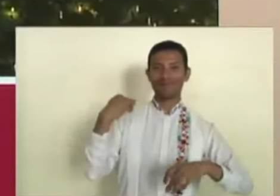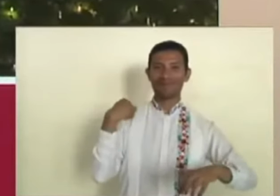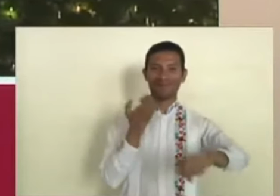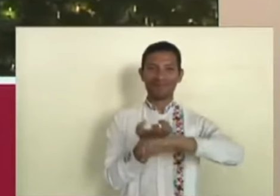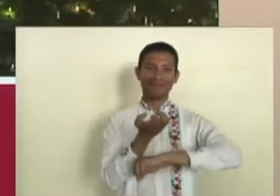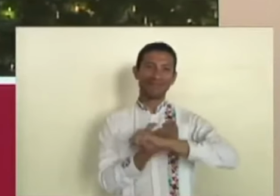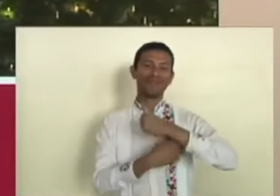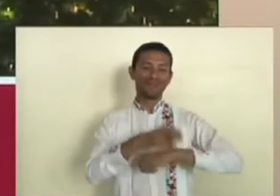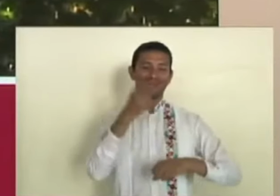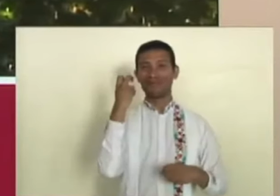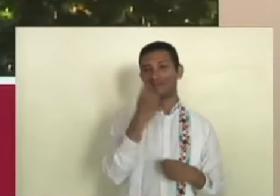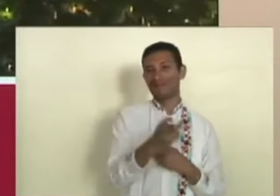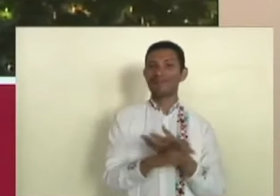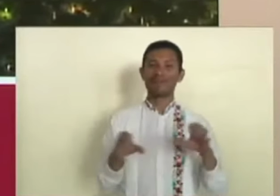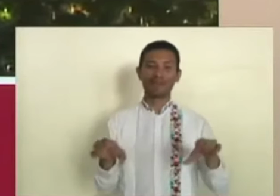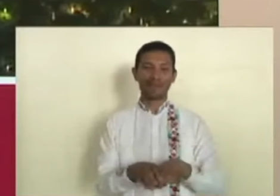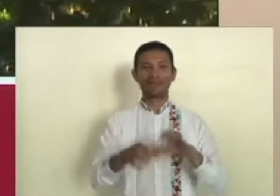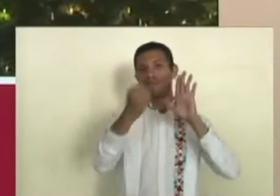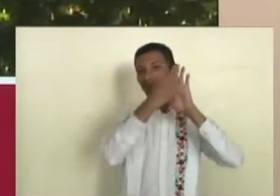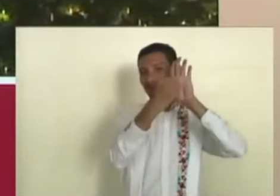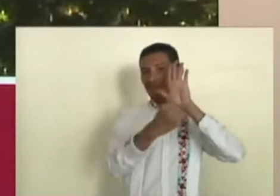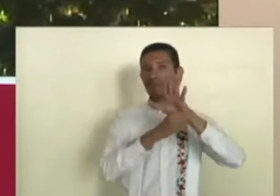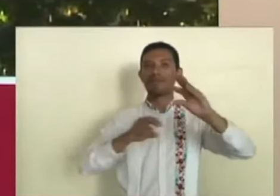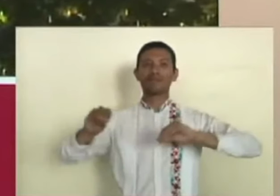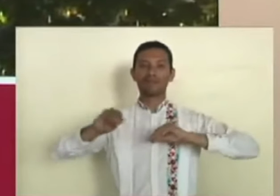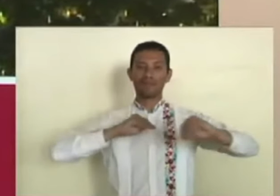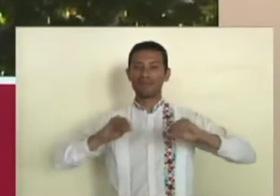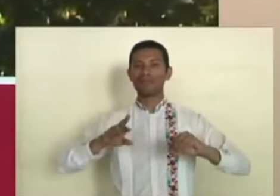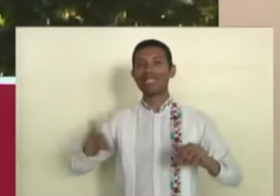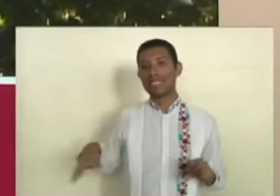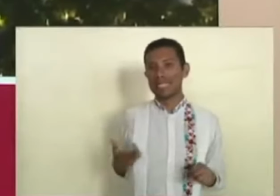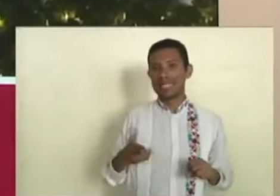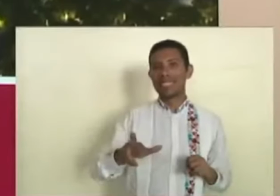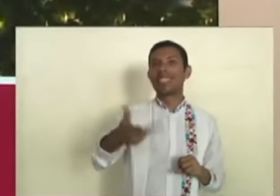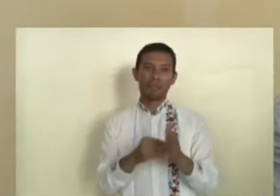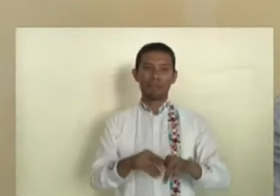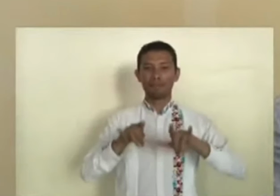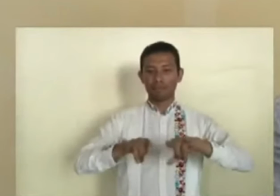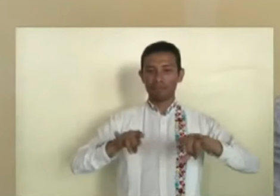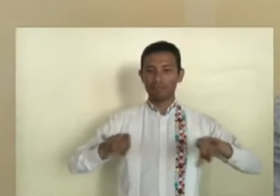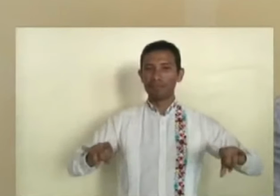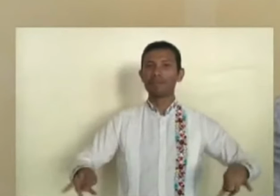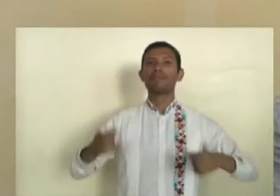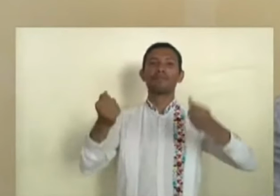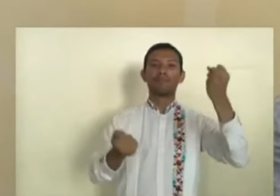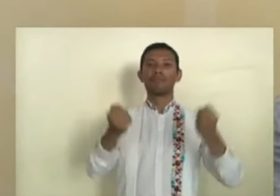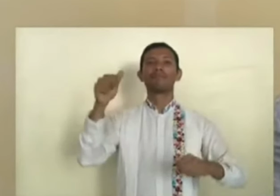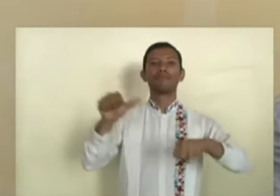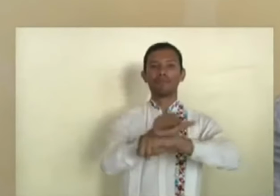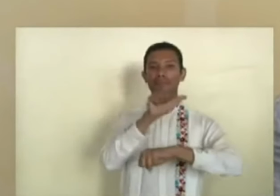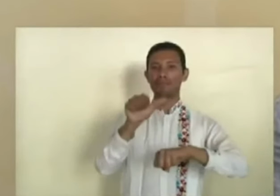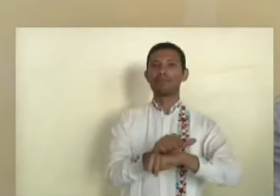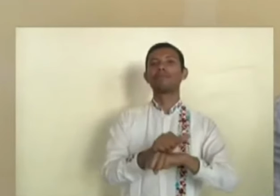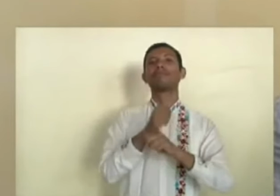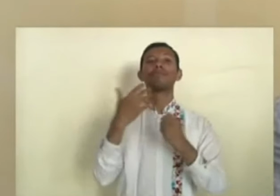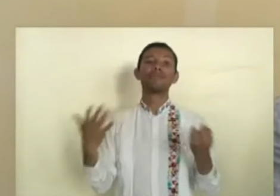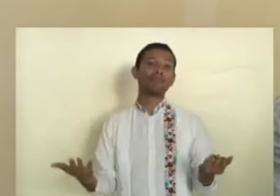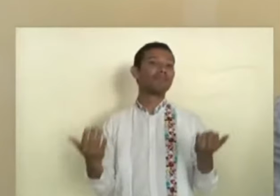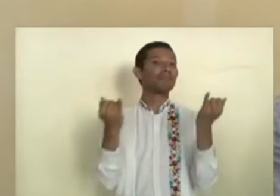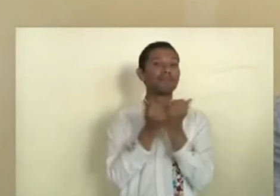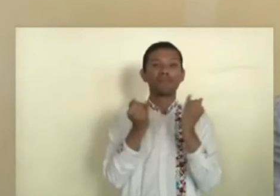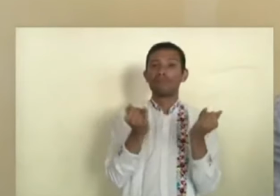A través de este sistema de movilidad es a través de los ríos Grijalva y Carrizal. En relación al anillo fluvial, pues